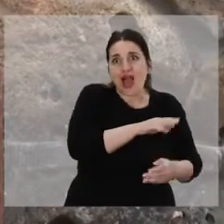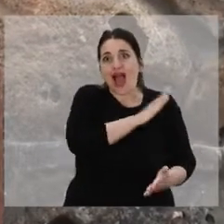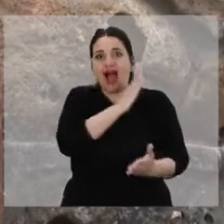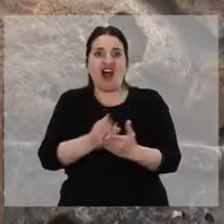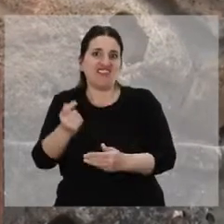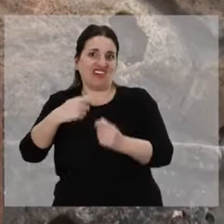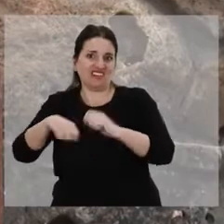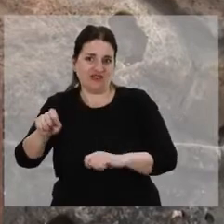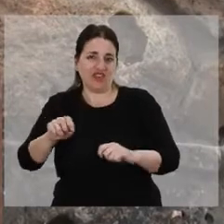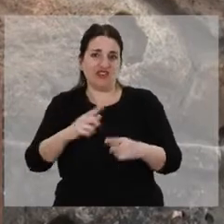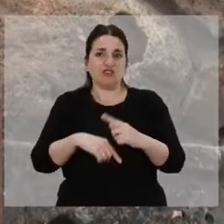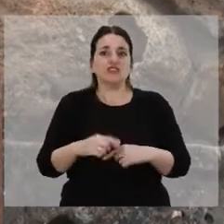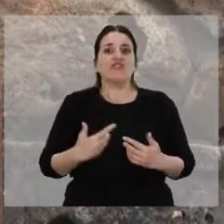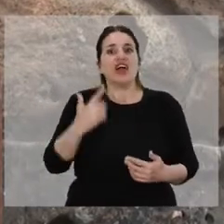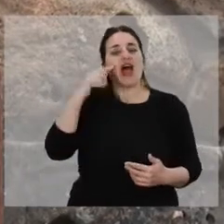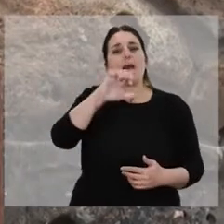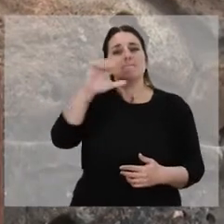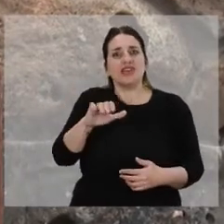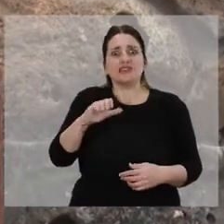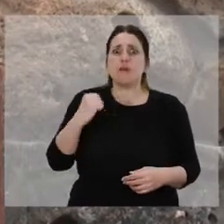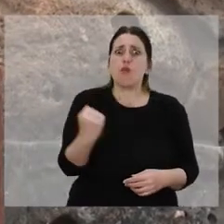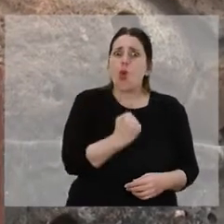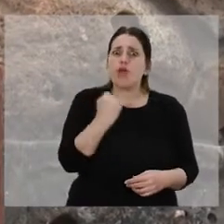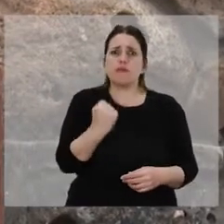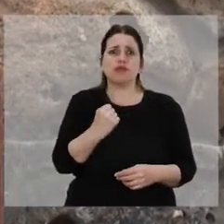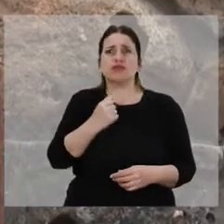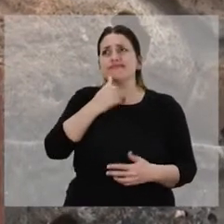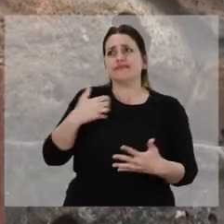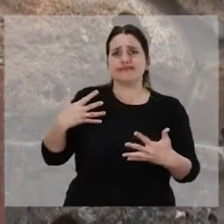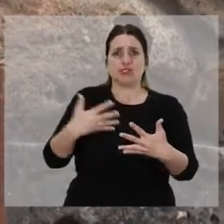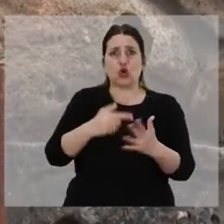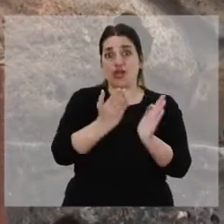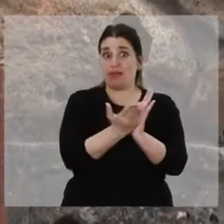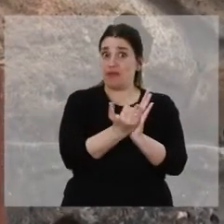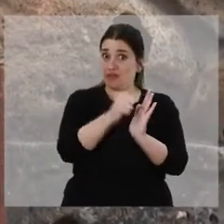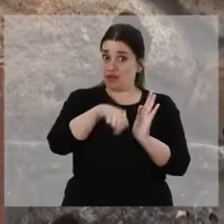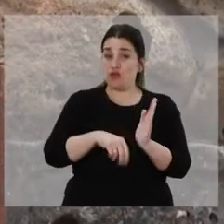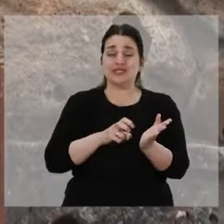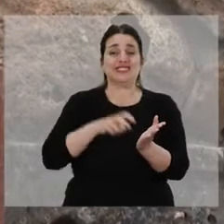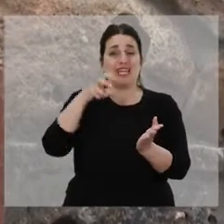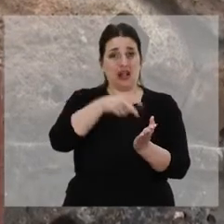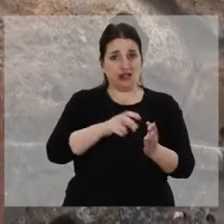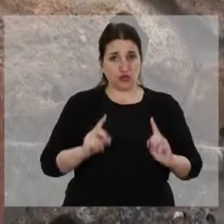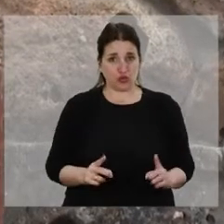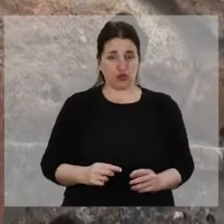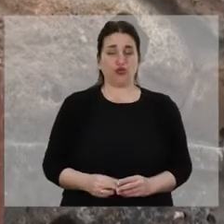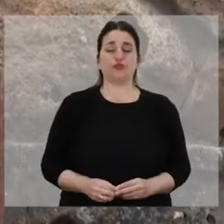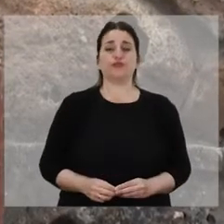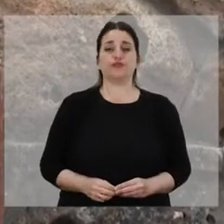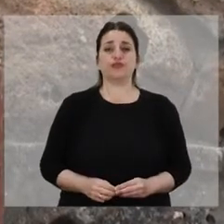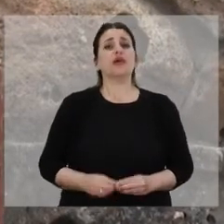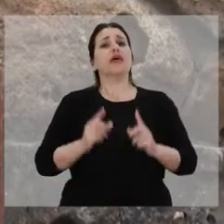para poder reactivar empresas de importancia y dimensión histórica en el departamento de Salto.